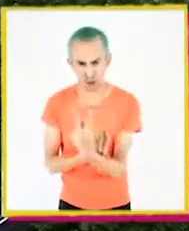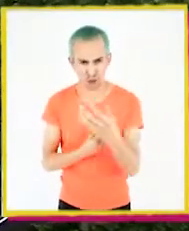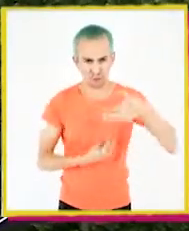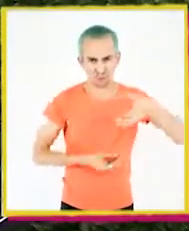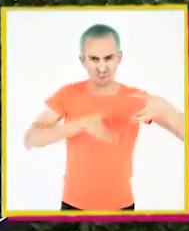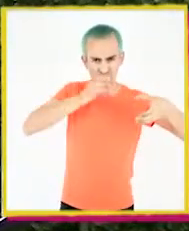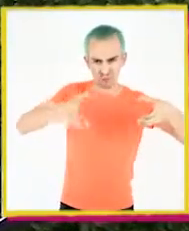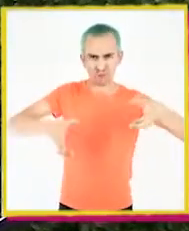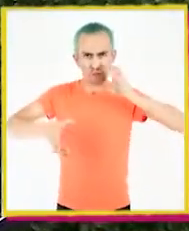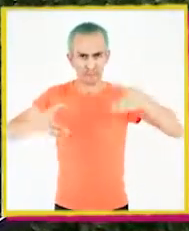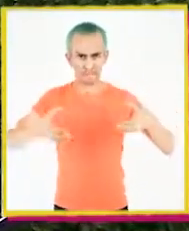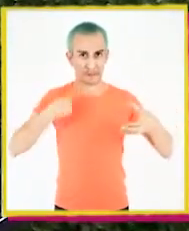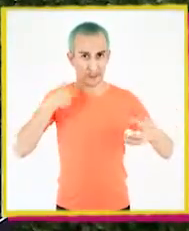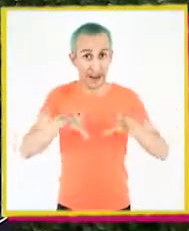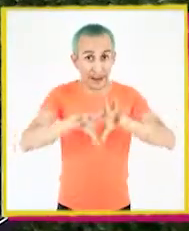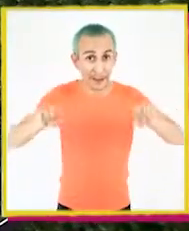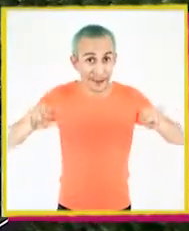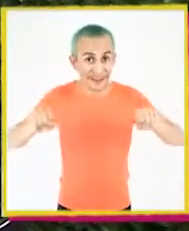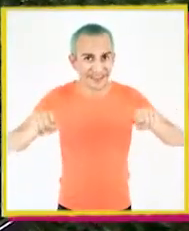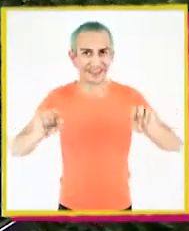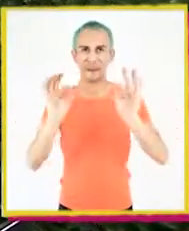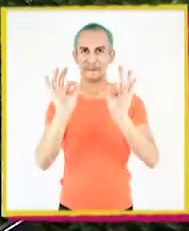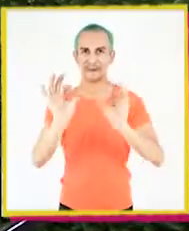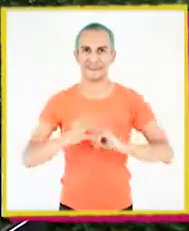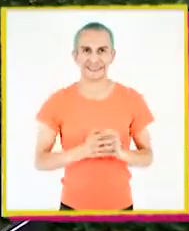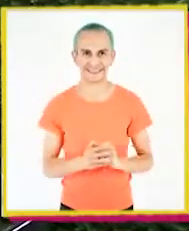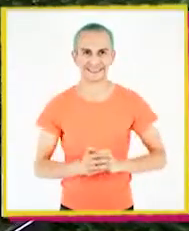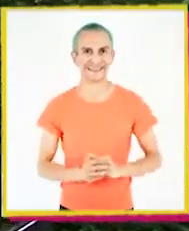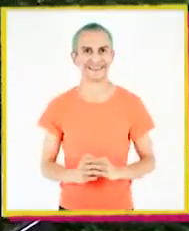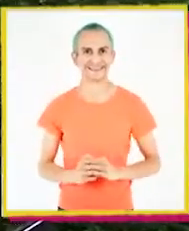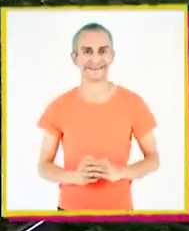con cada vaso. ¿Preparados?